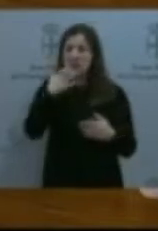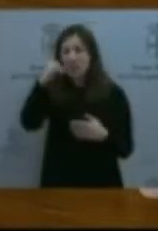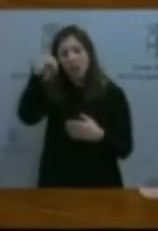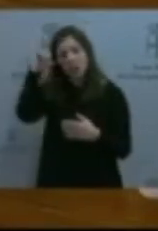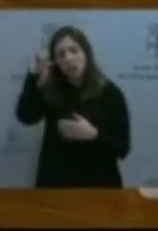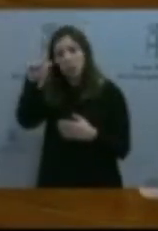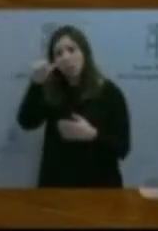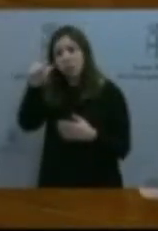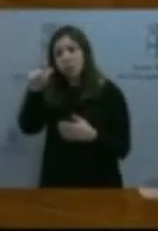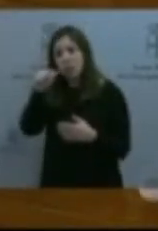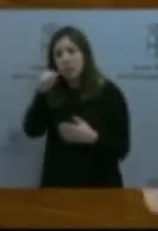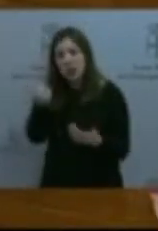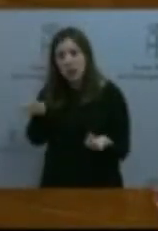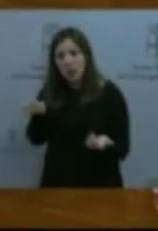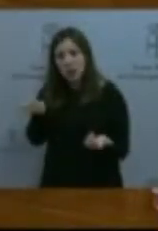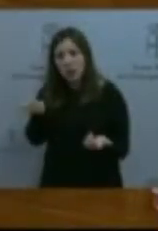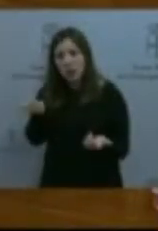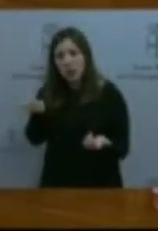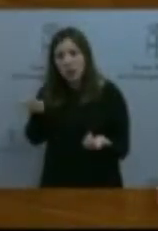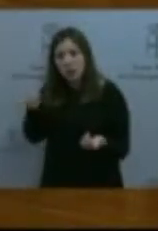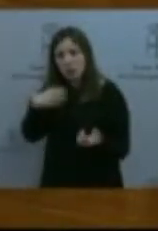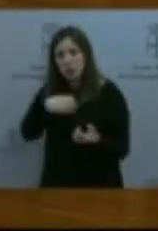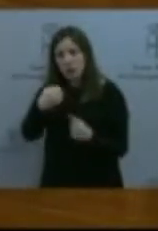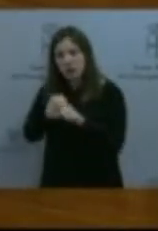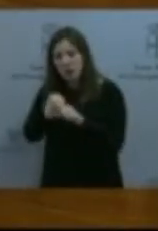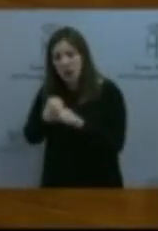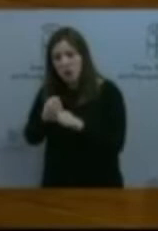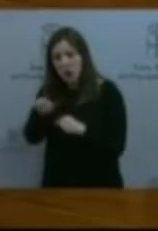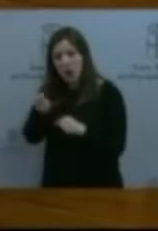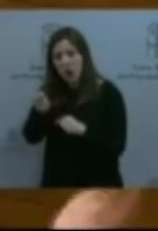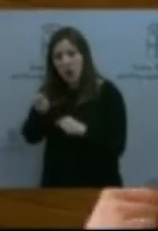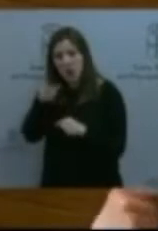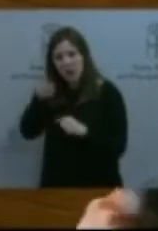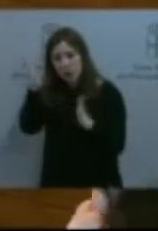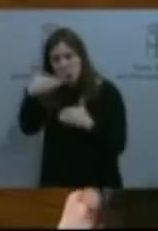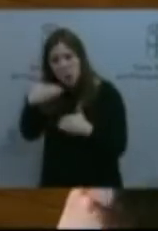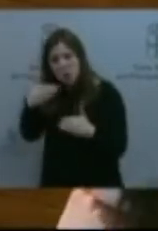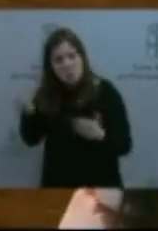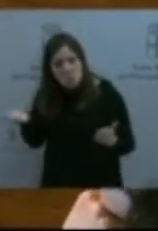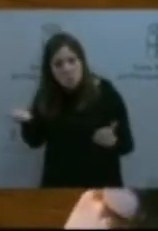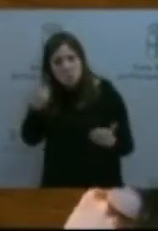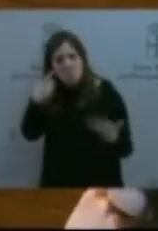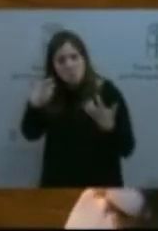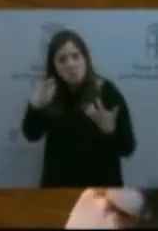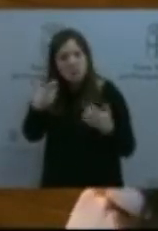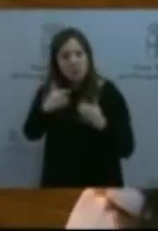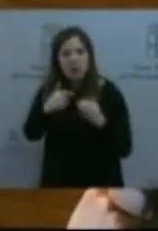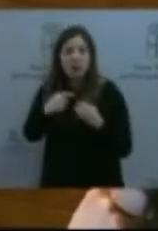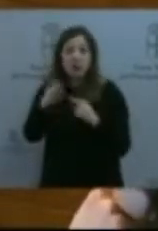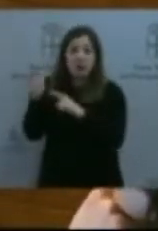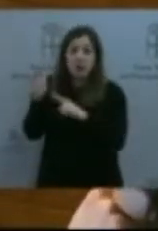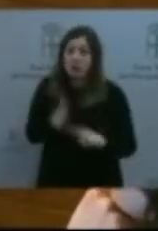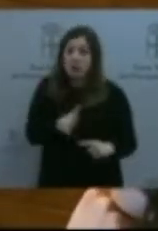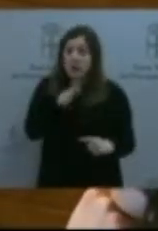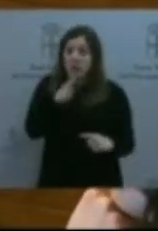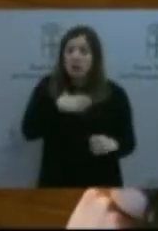trabajar, ¿no? Bueno, llama la atención, ¿no? Discriminación porque puede surgir una vacante, una mejora laboral en esa